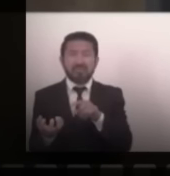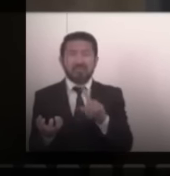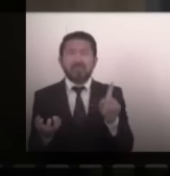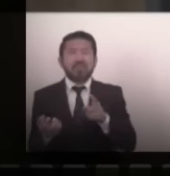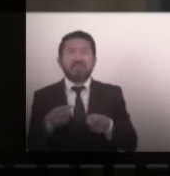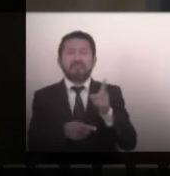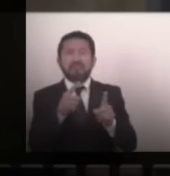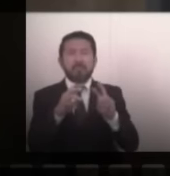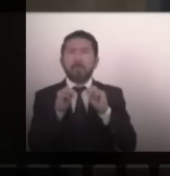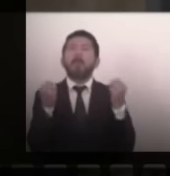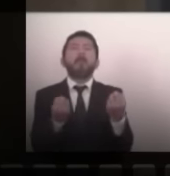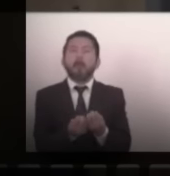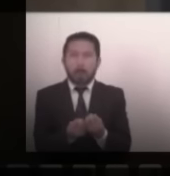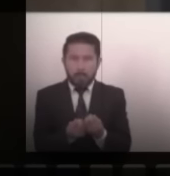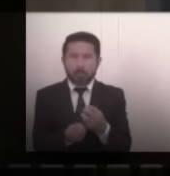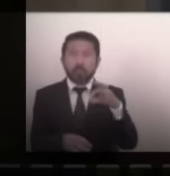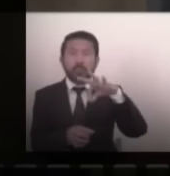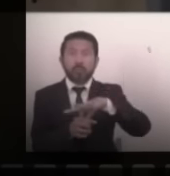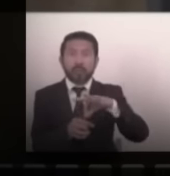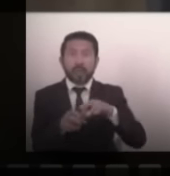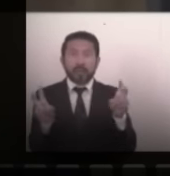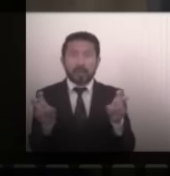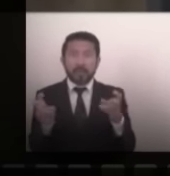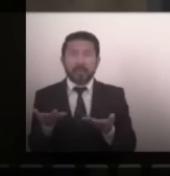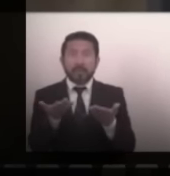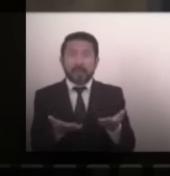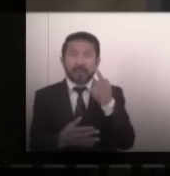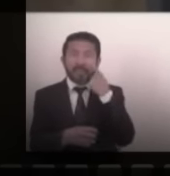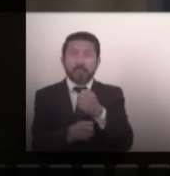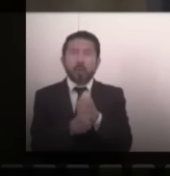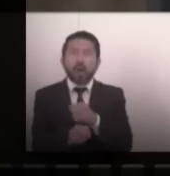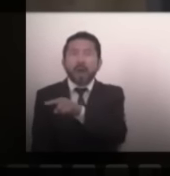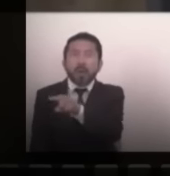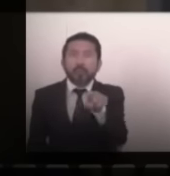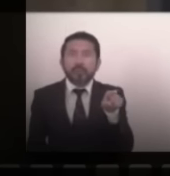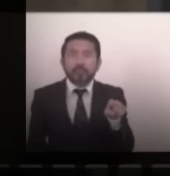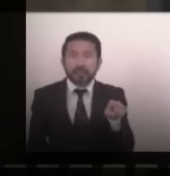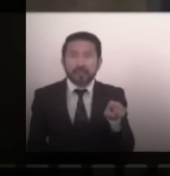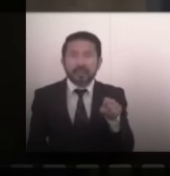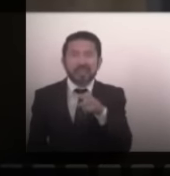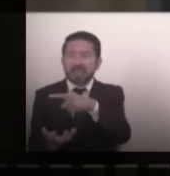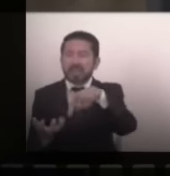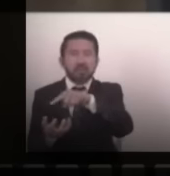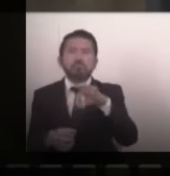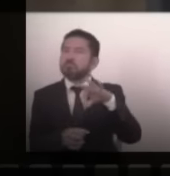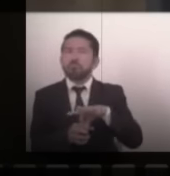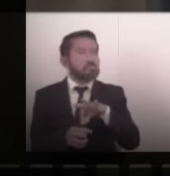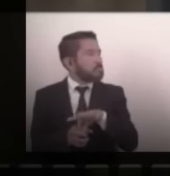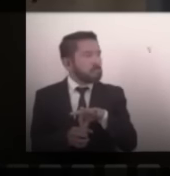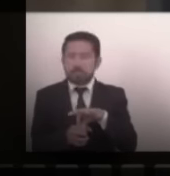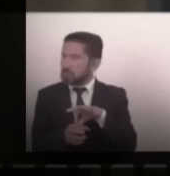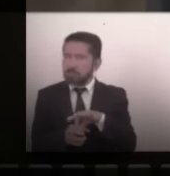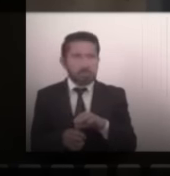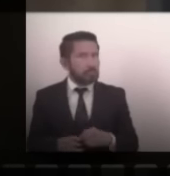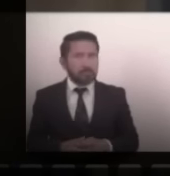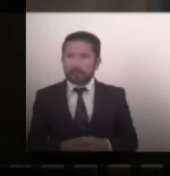los pandilleros pero cuando tienen que votar para brindarle seguridad A usted le niegan el